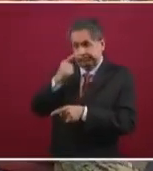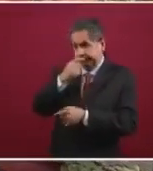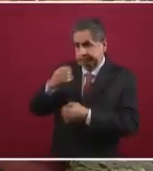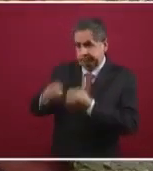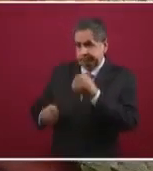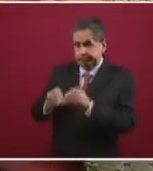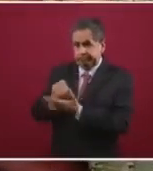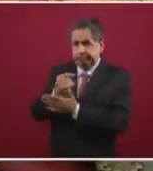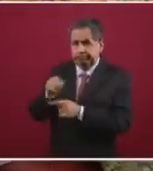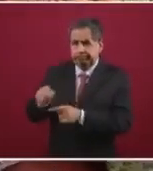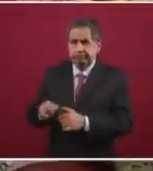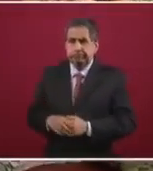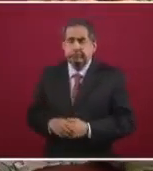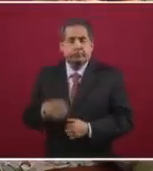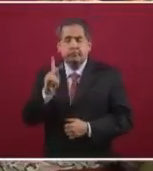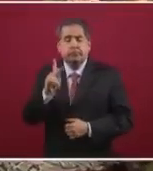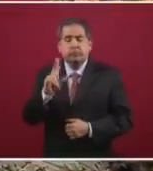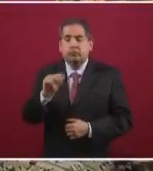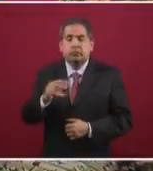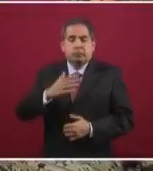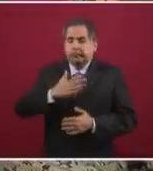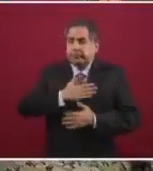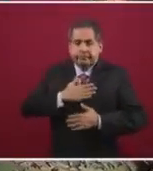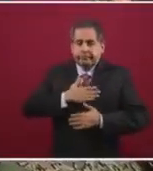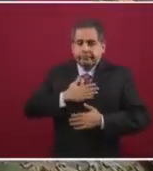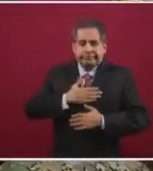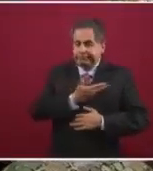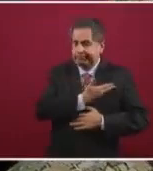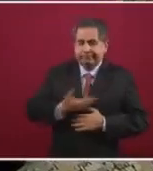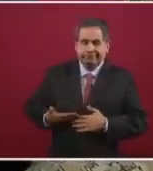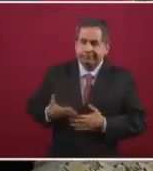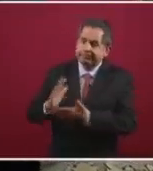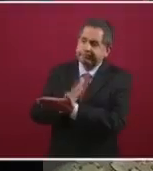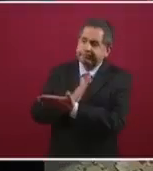personas, pero no es un asunto nuestro.